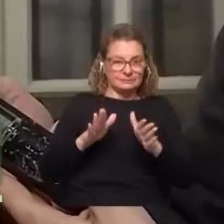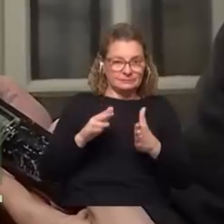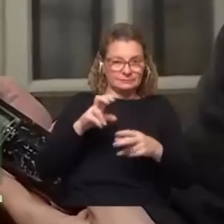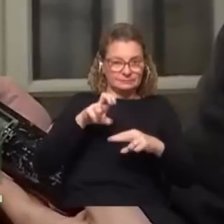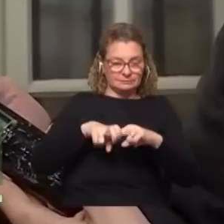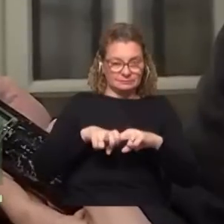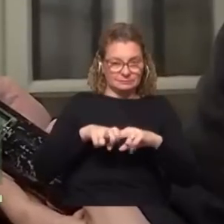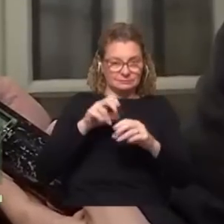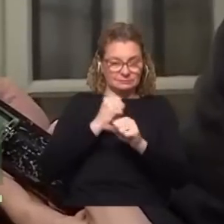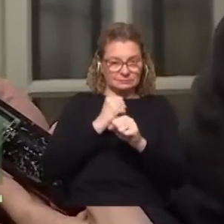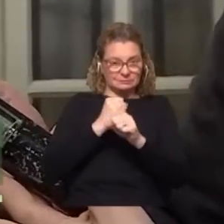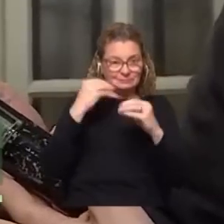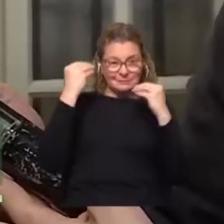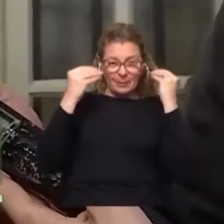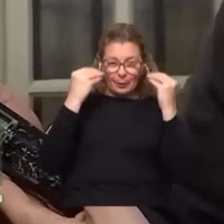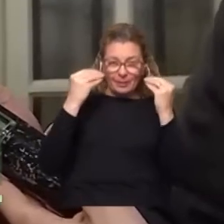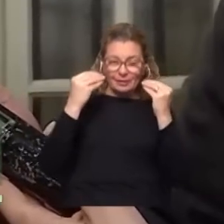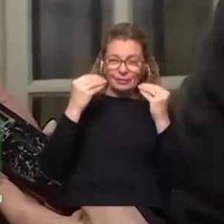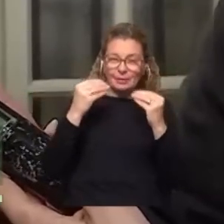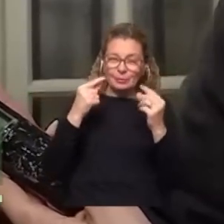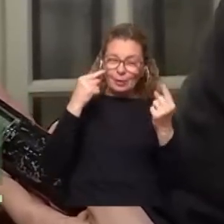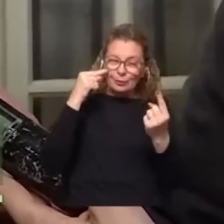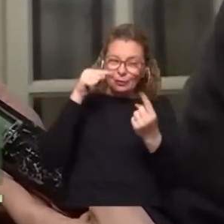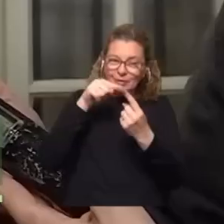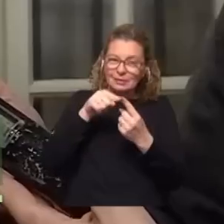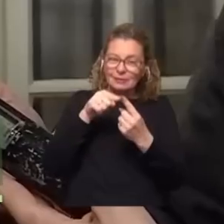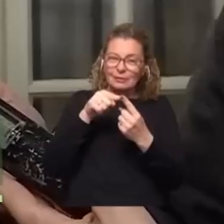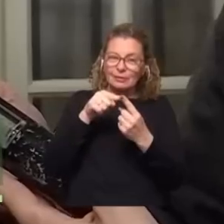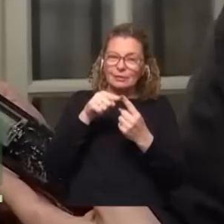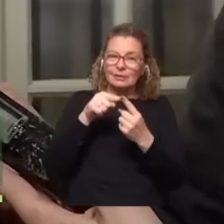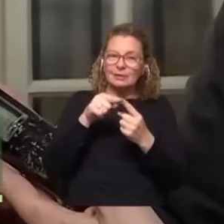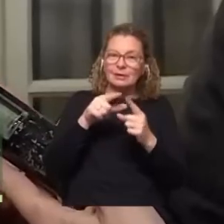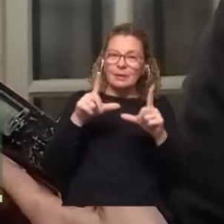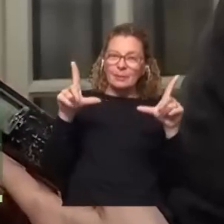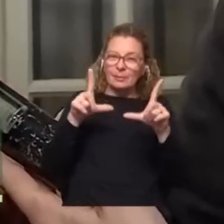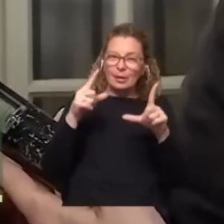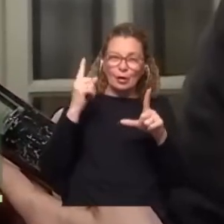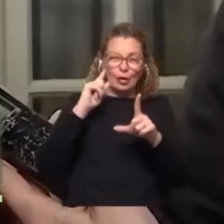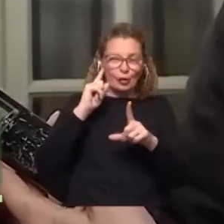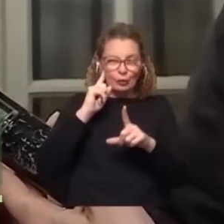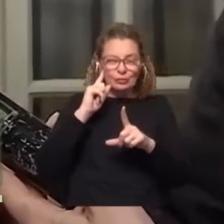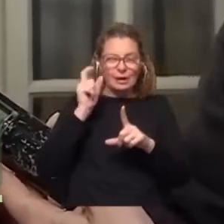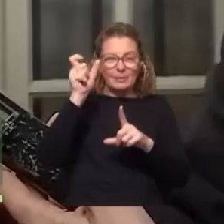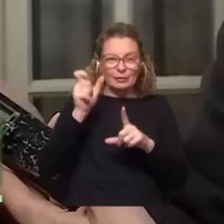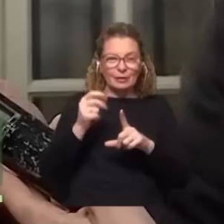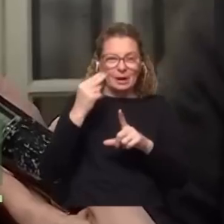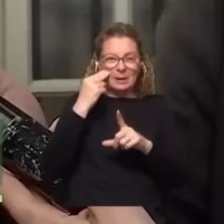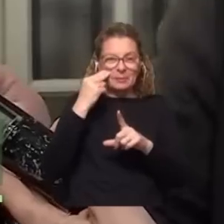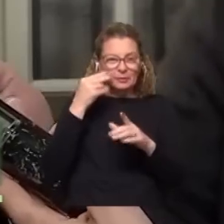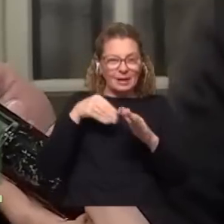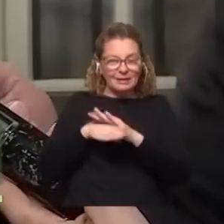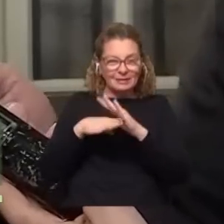sentar a trabajar porque la preocupación tiene que estar centrada en los televidentes en los que nos escuchan en el problema